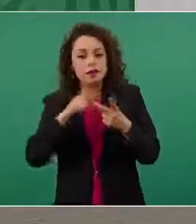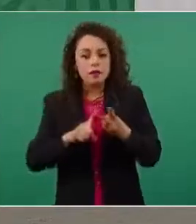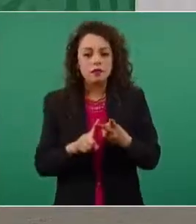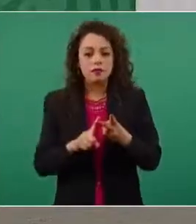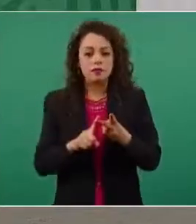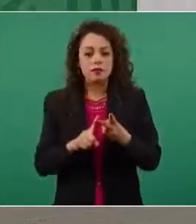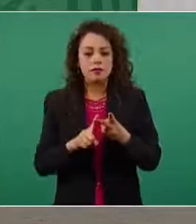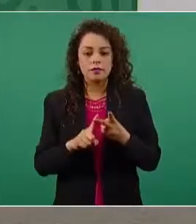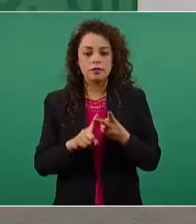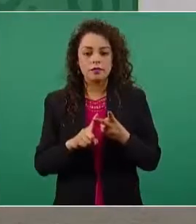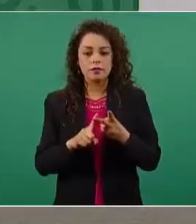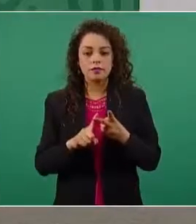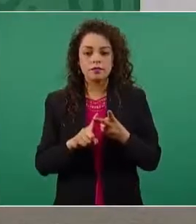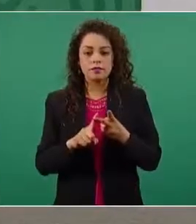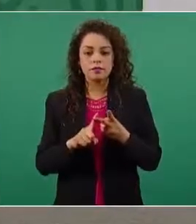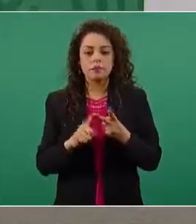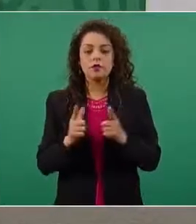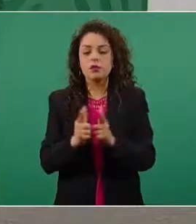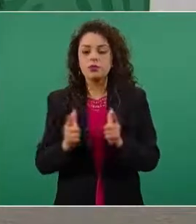Morena.